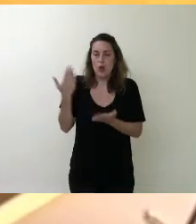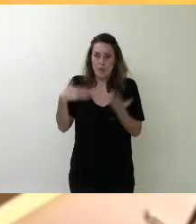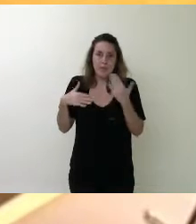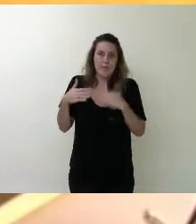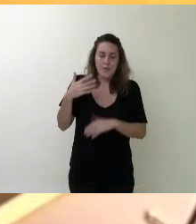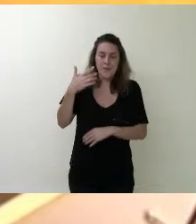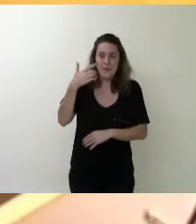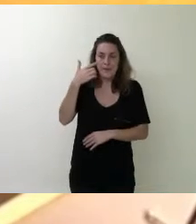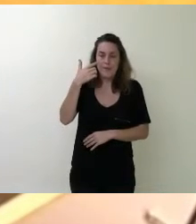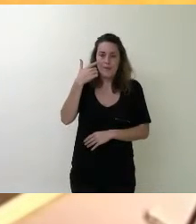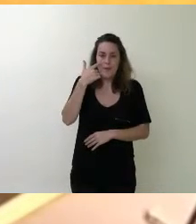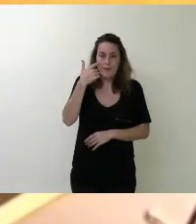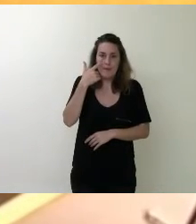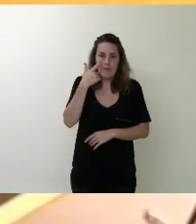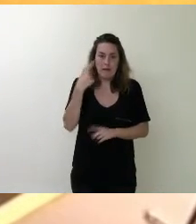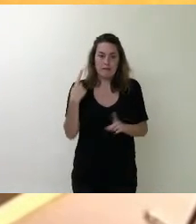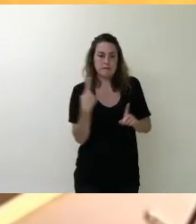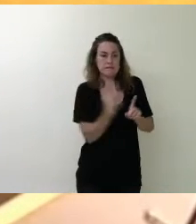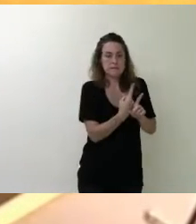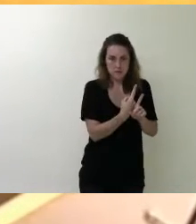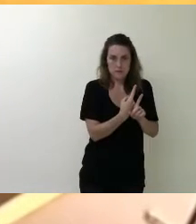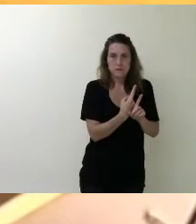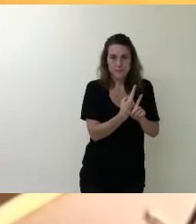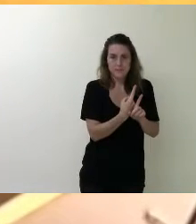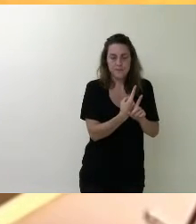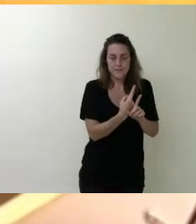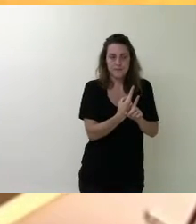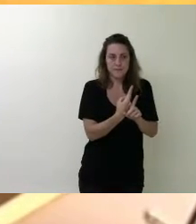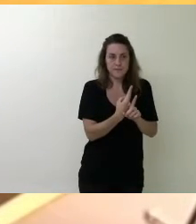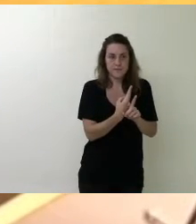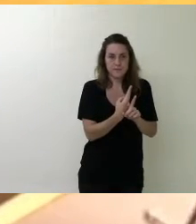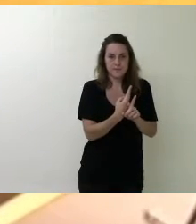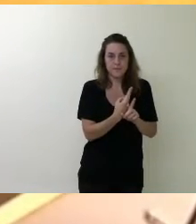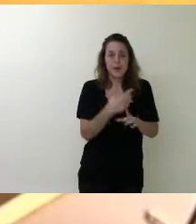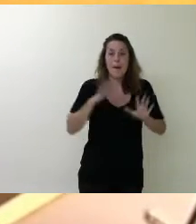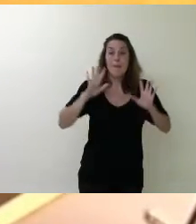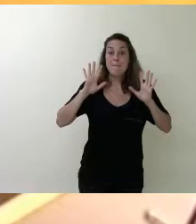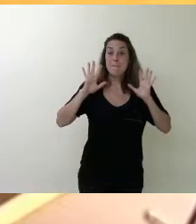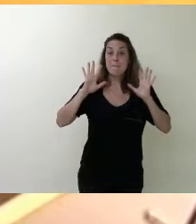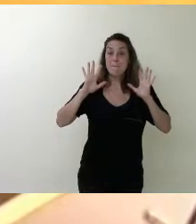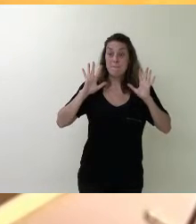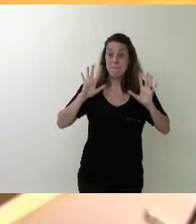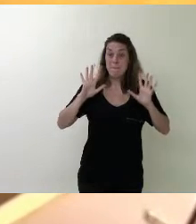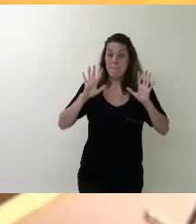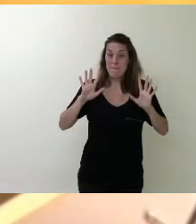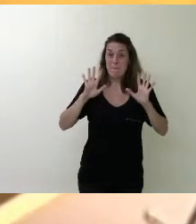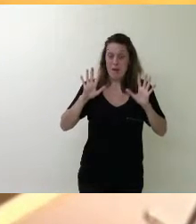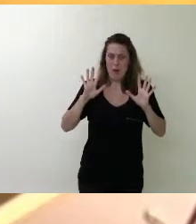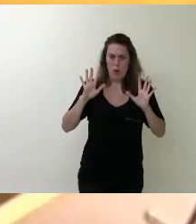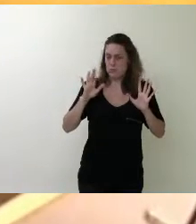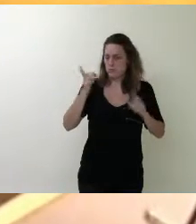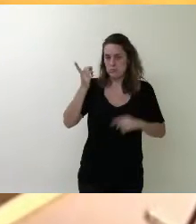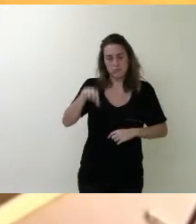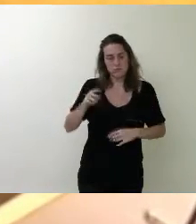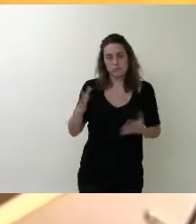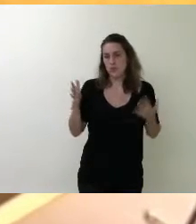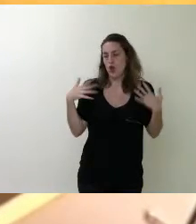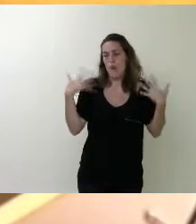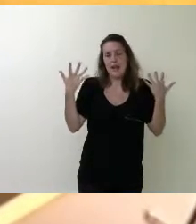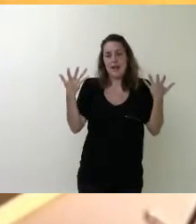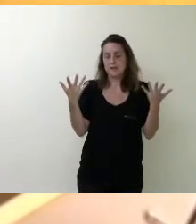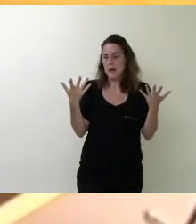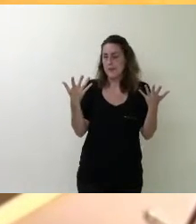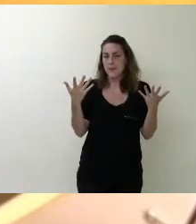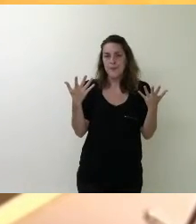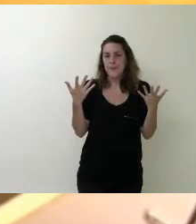el informe de intervención, pero realmente resulta bastante sorprendente, ¿no? Bastante